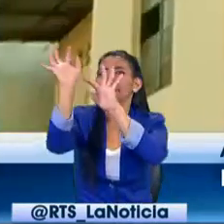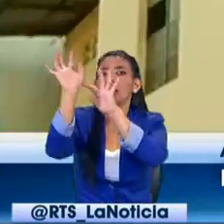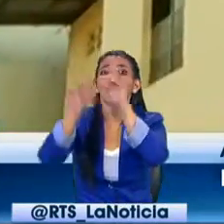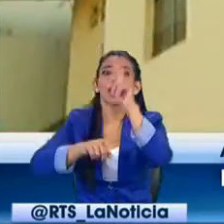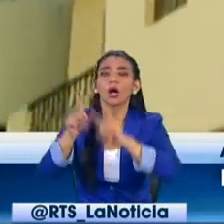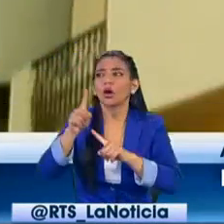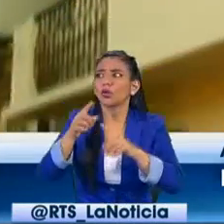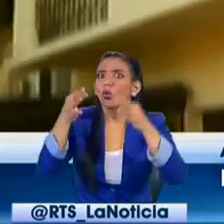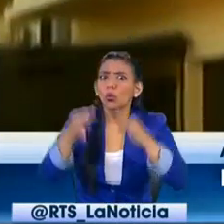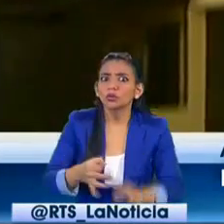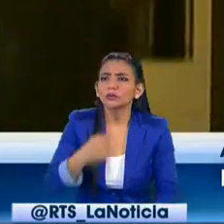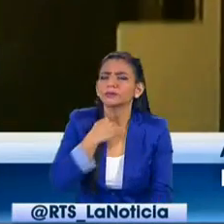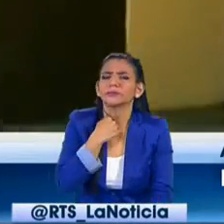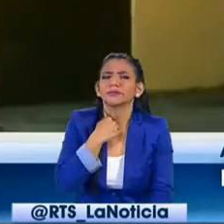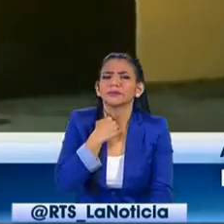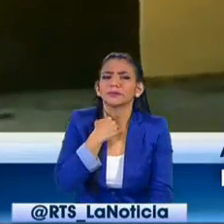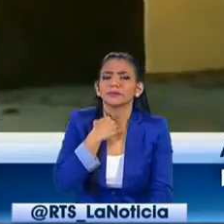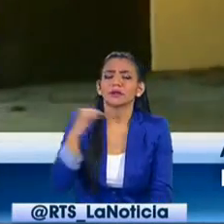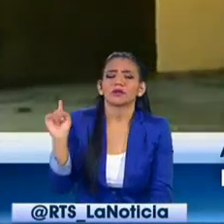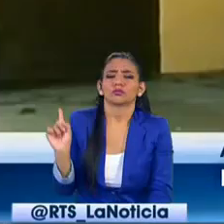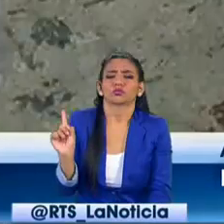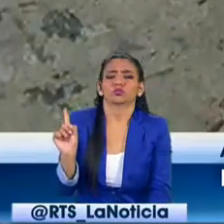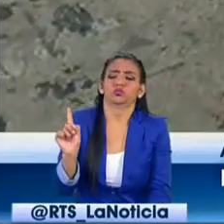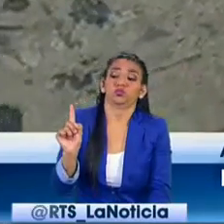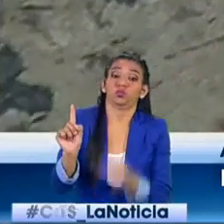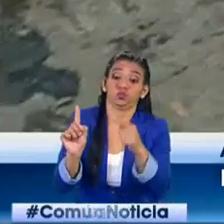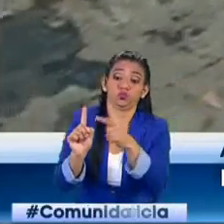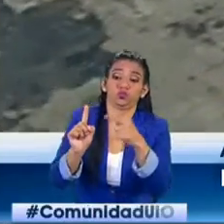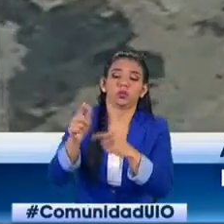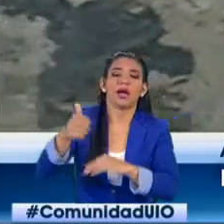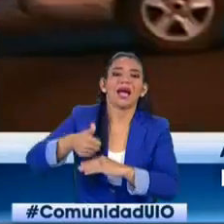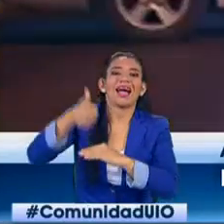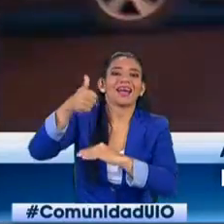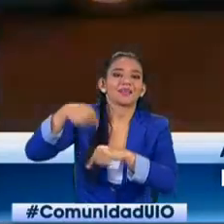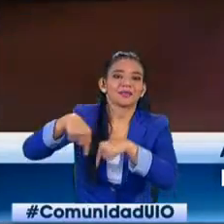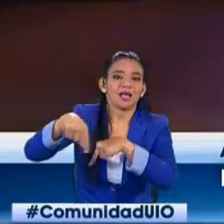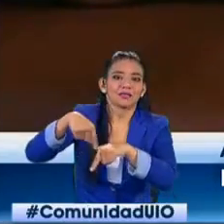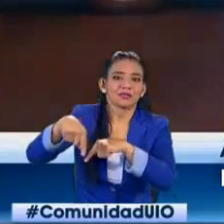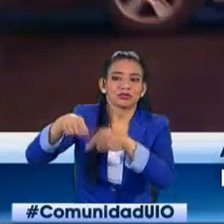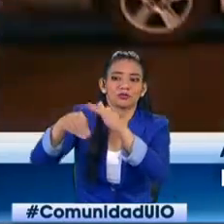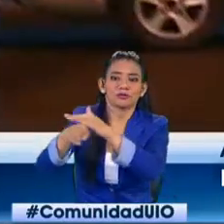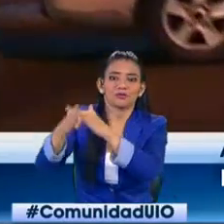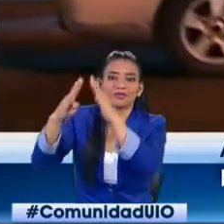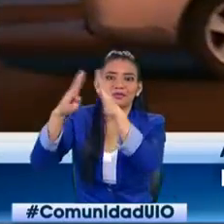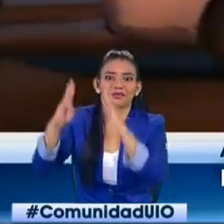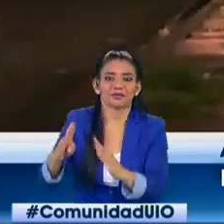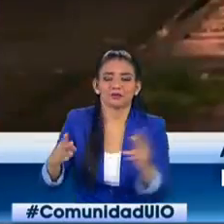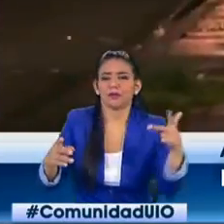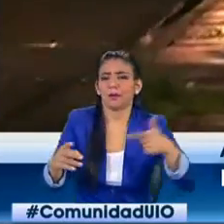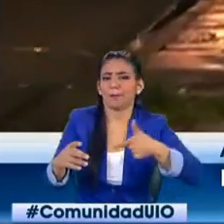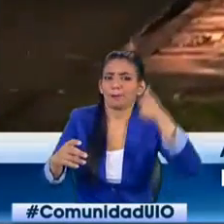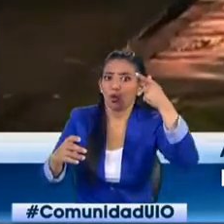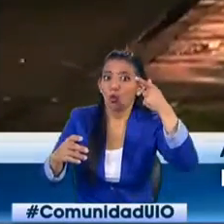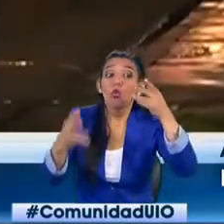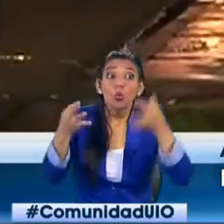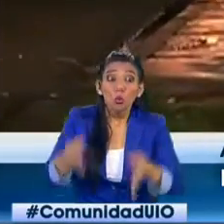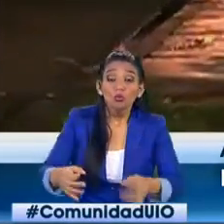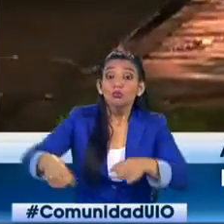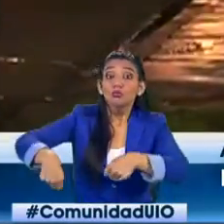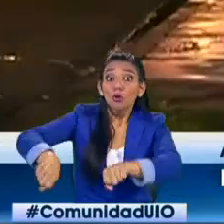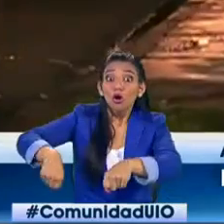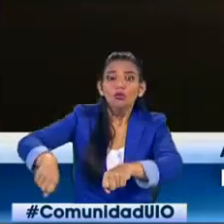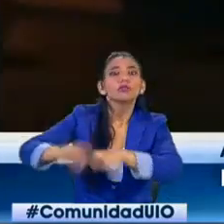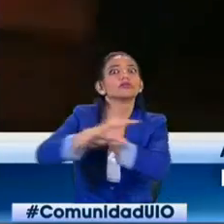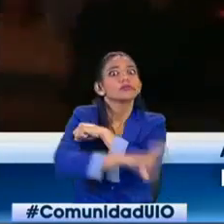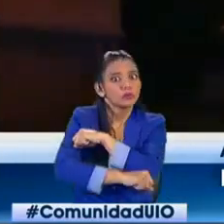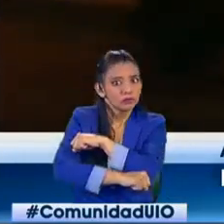para atacar a quien recién llegaba a una casa cercana. Vino uno solo y le robó la